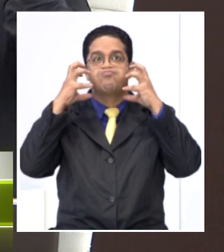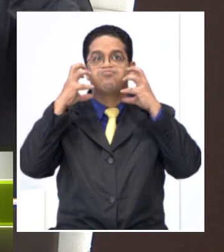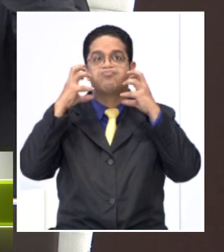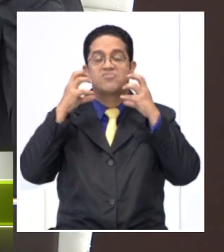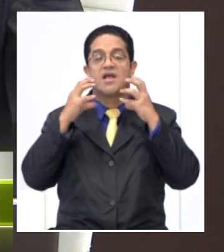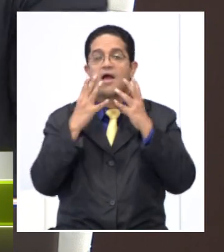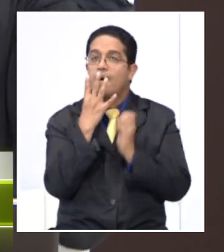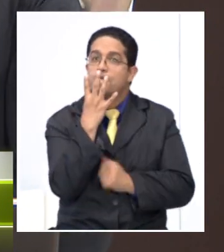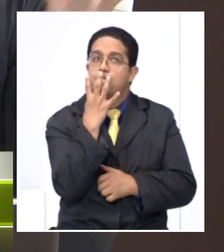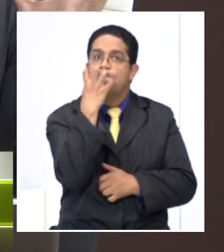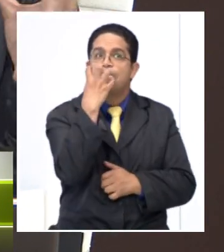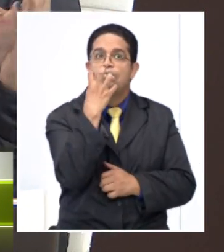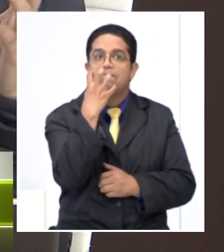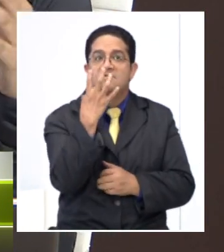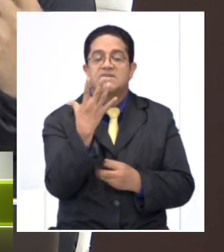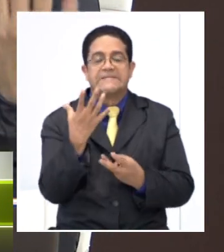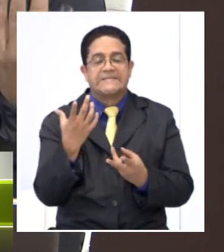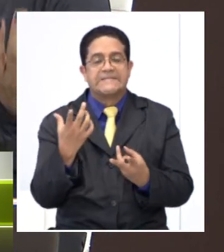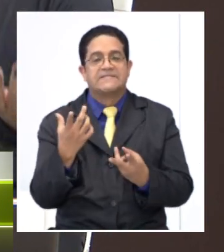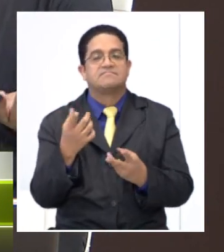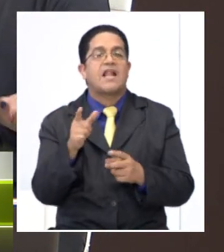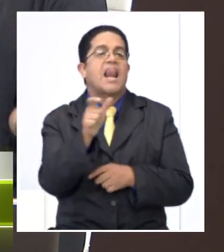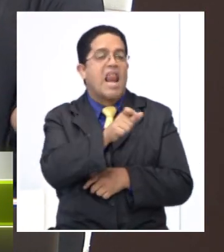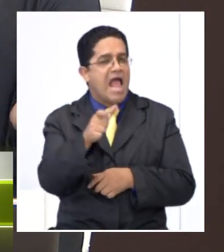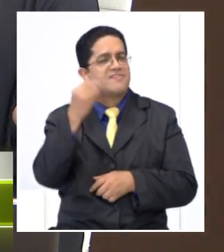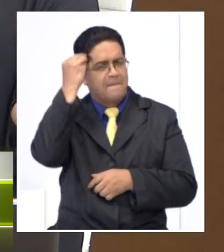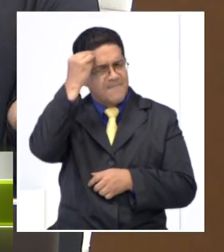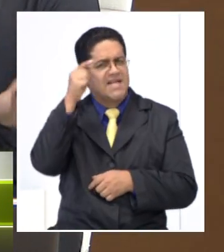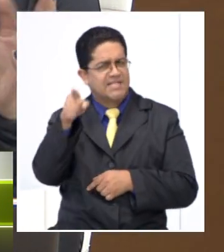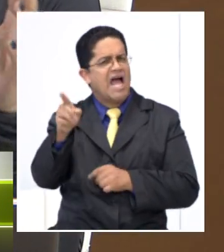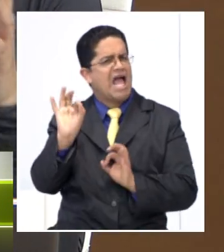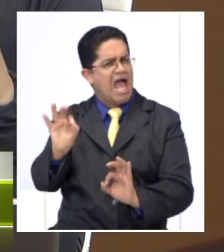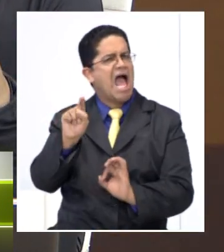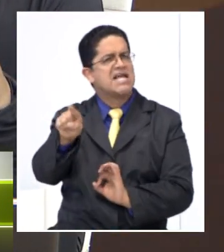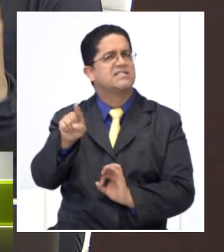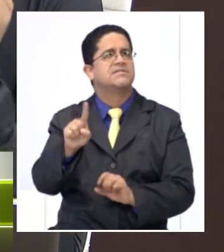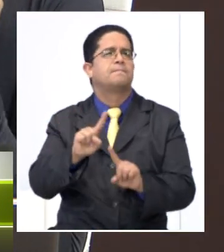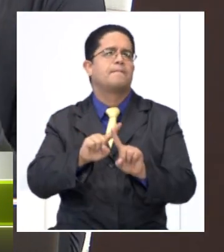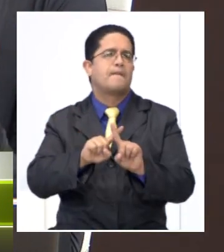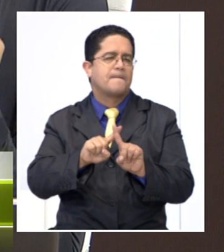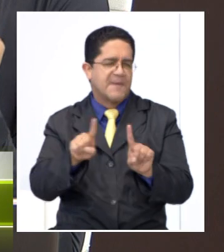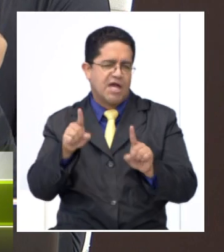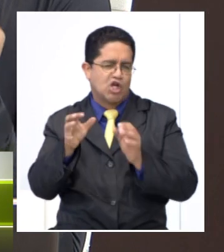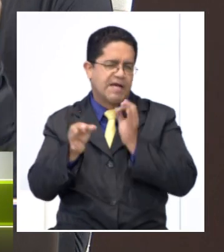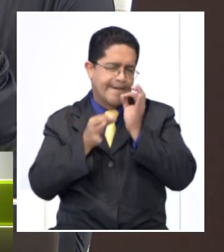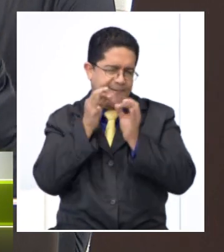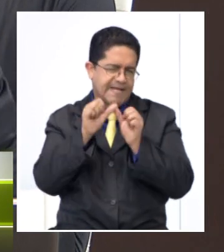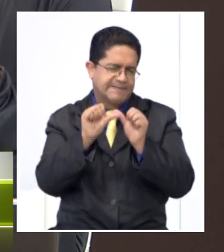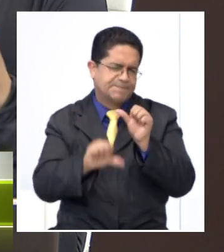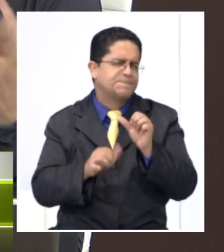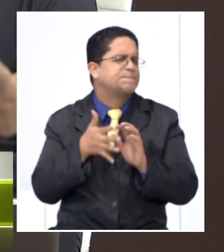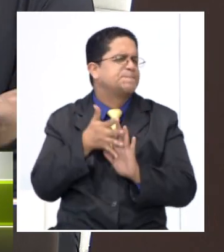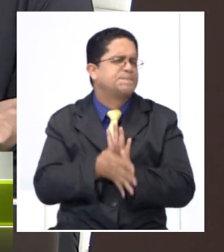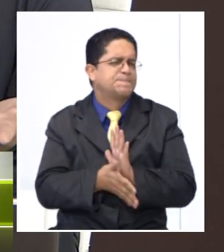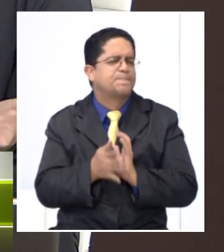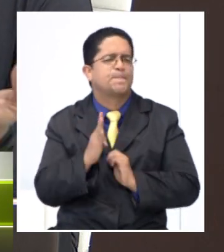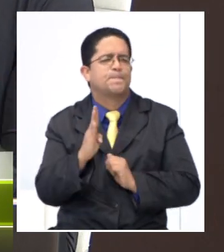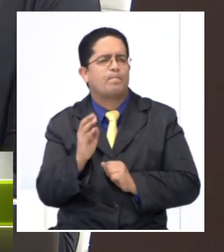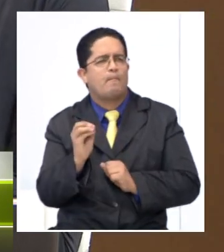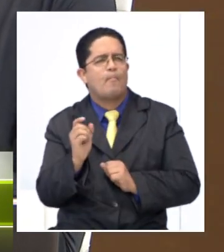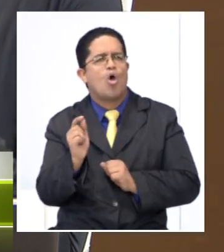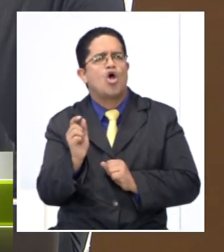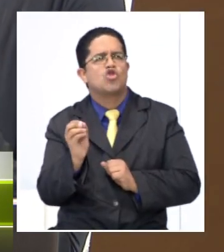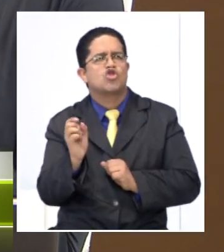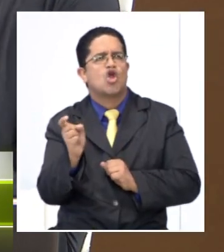labios aumentados, pómulos aumentados, y la gente cree que eso es el Botox. Pero vamos a decirles qué realmente es y qué hace.